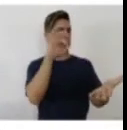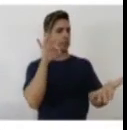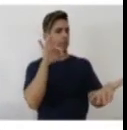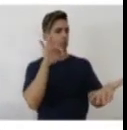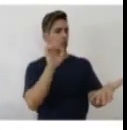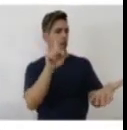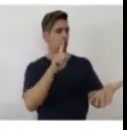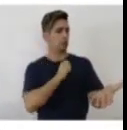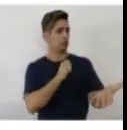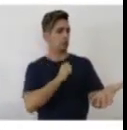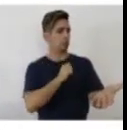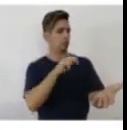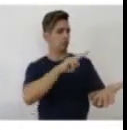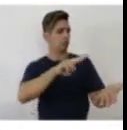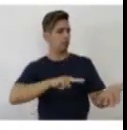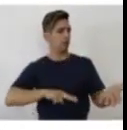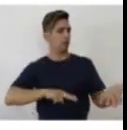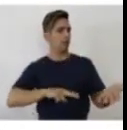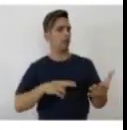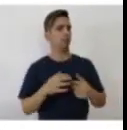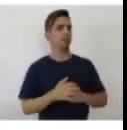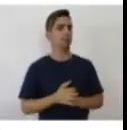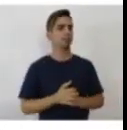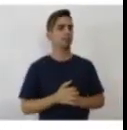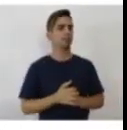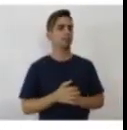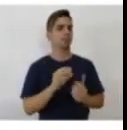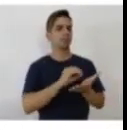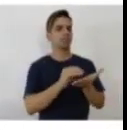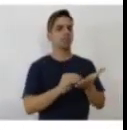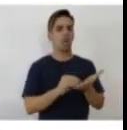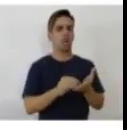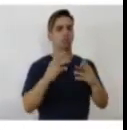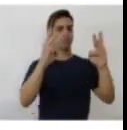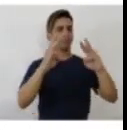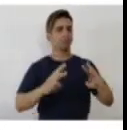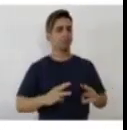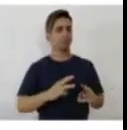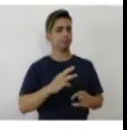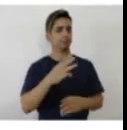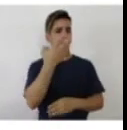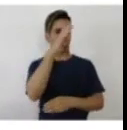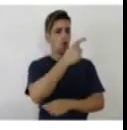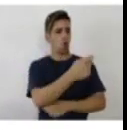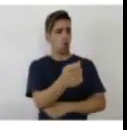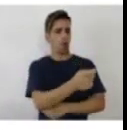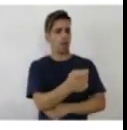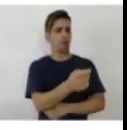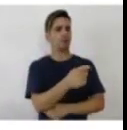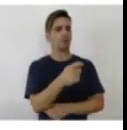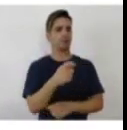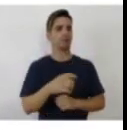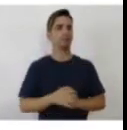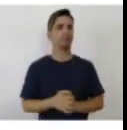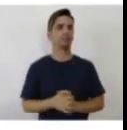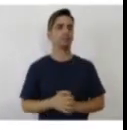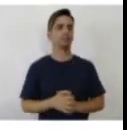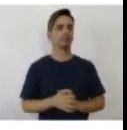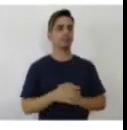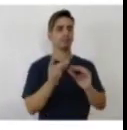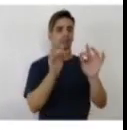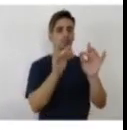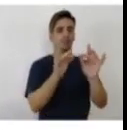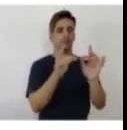para seleccionar el que van a leer están en el paquete Duque y en el sitio web que le estamos presentando